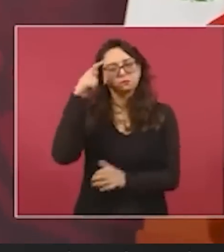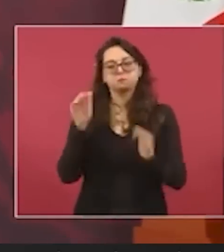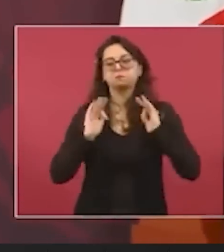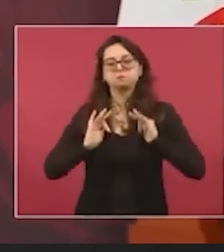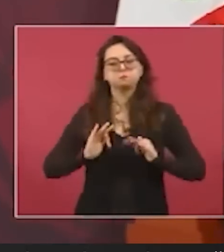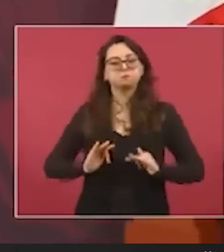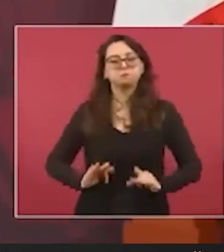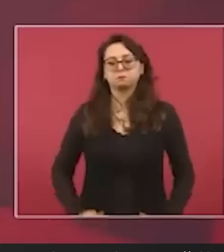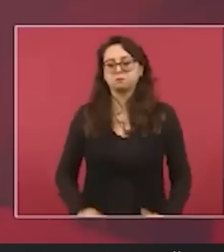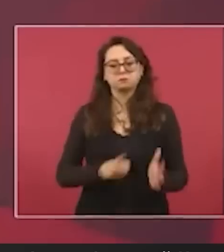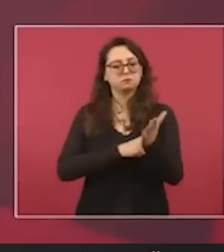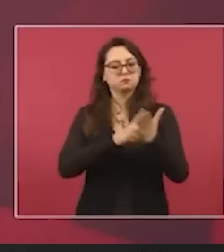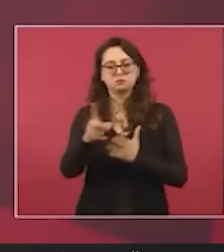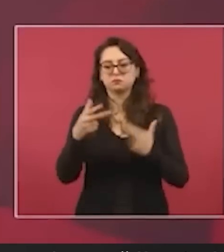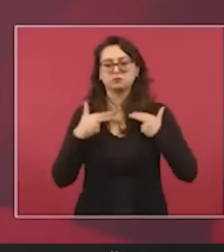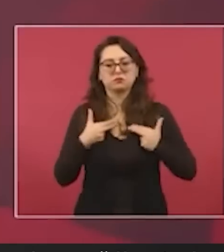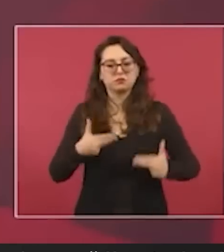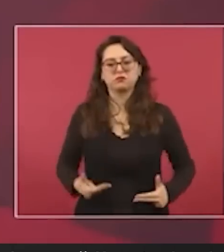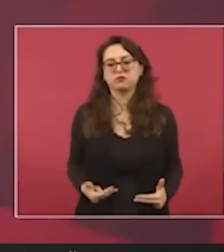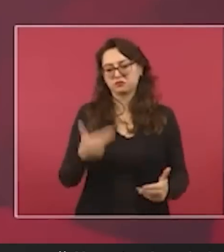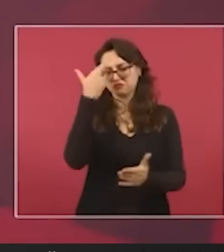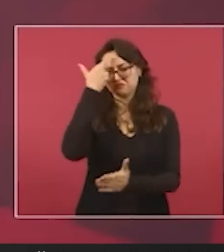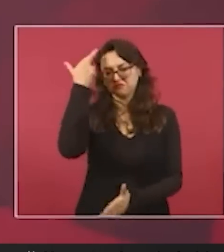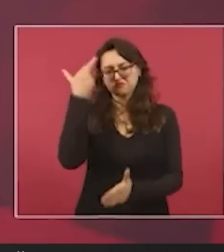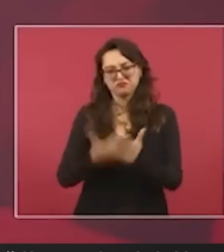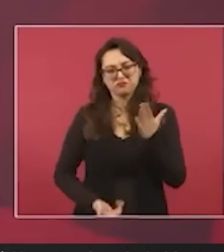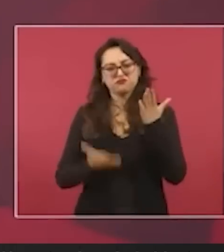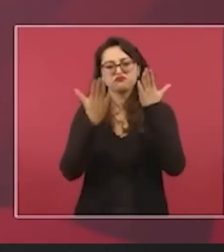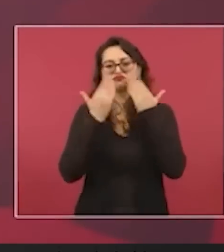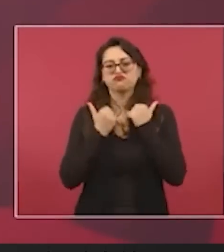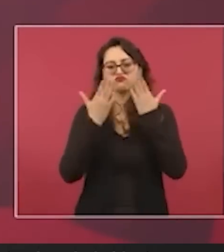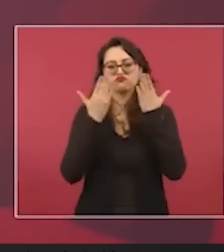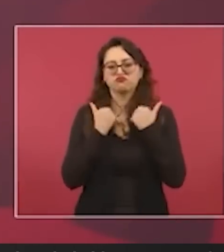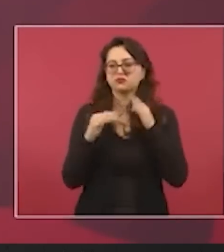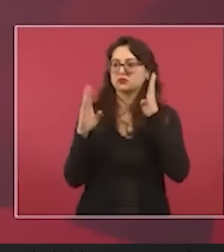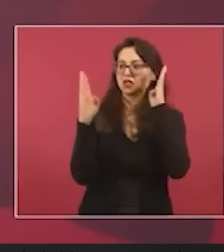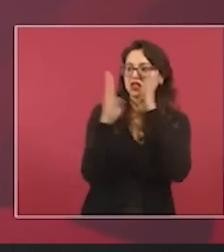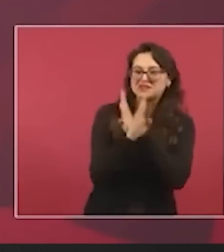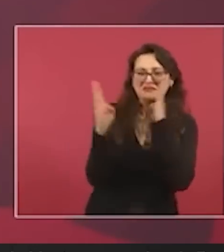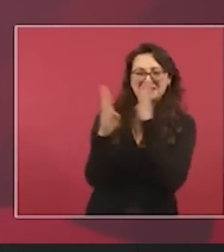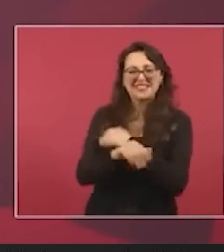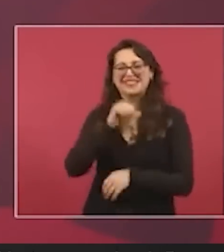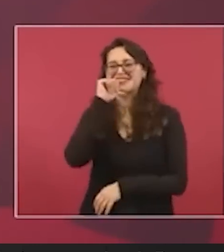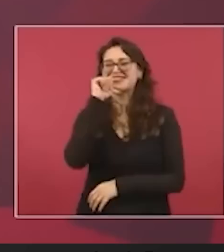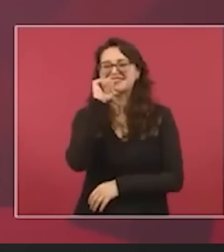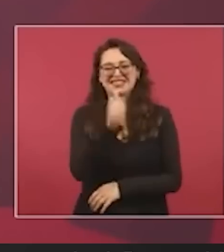se va a espiar a nadie. Nunca lo hemos hecho.